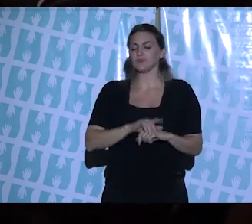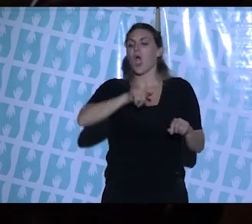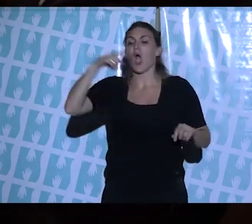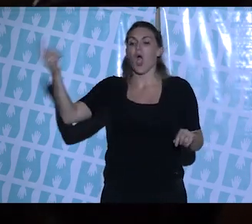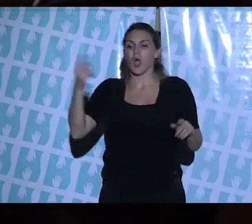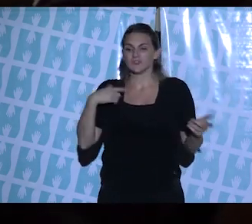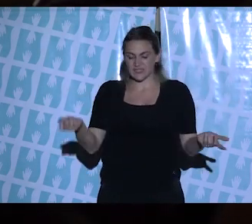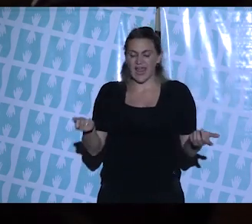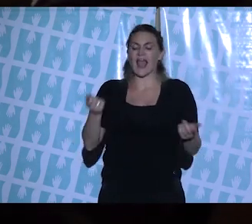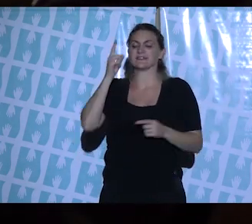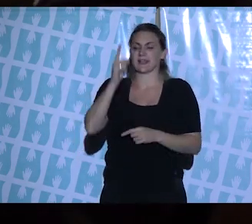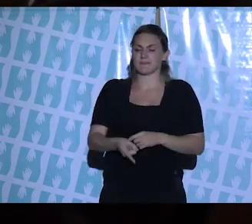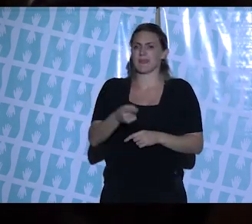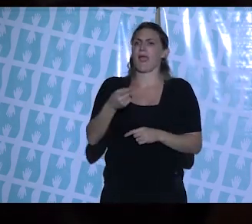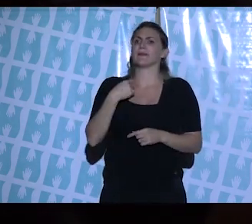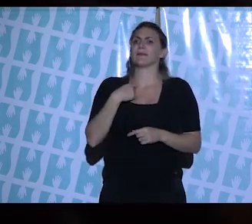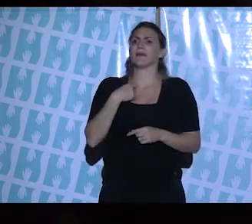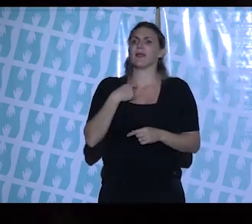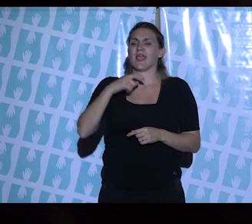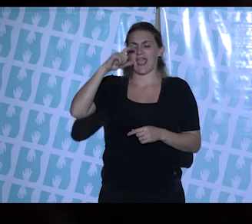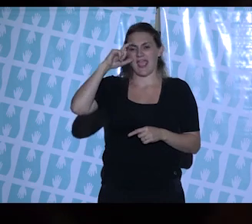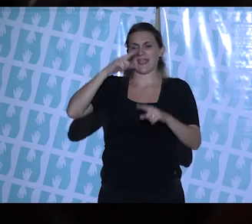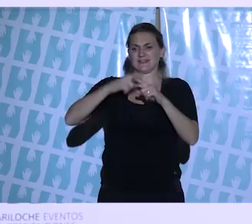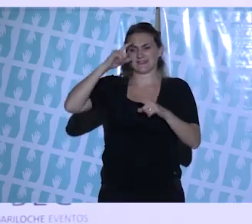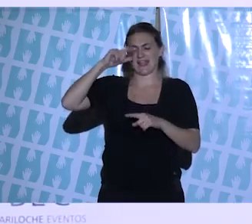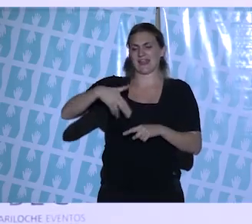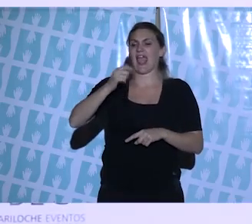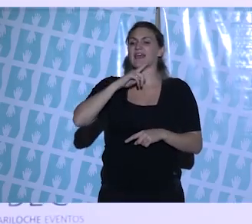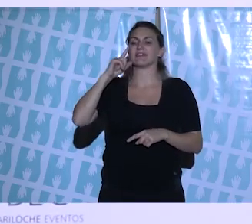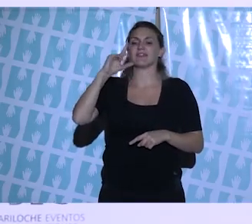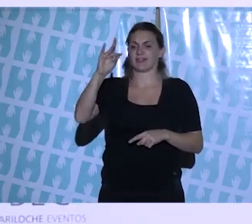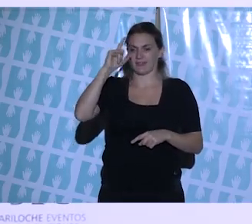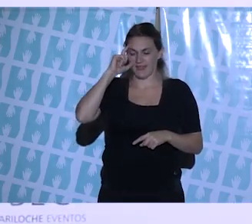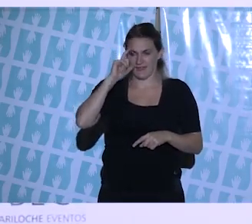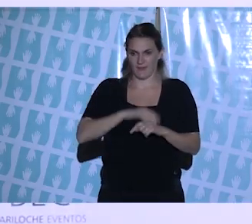hecho muy interesante es el exenatide.